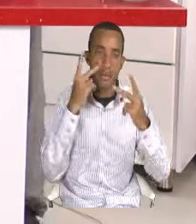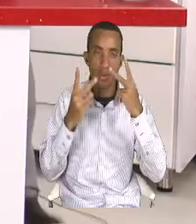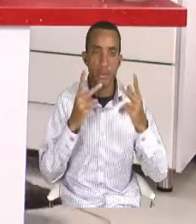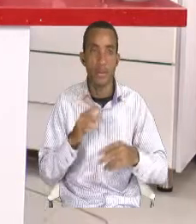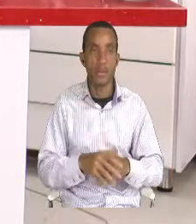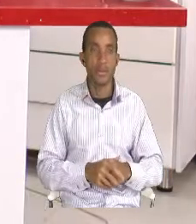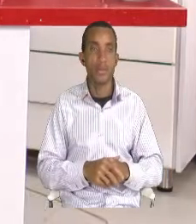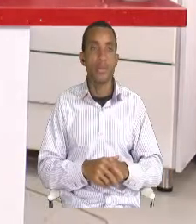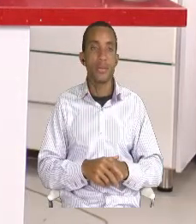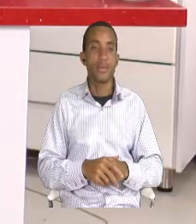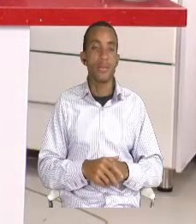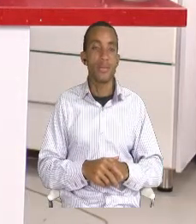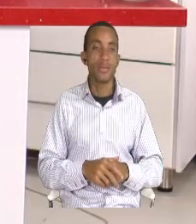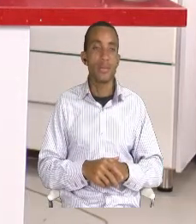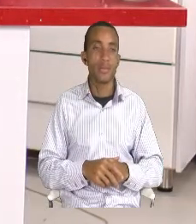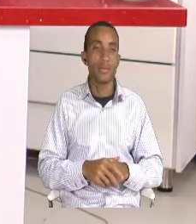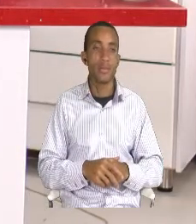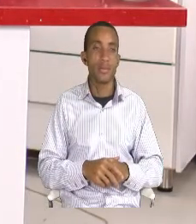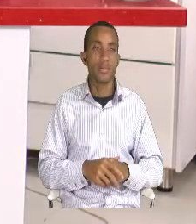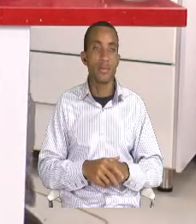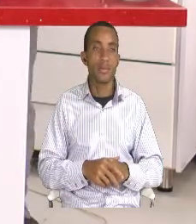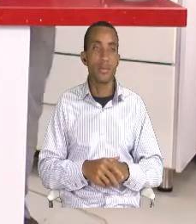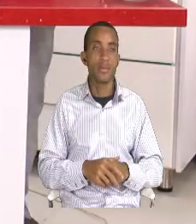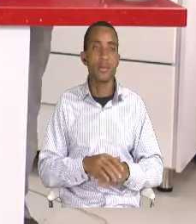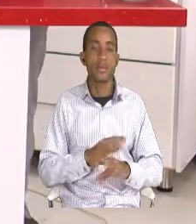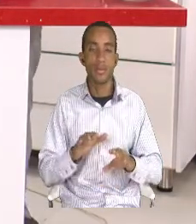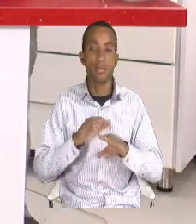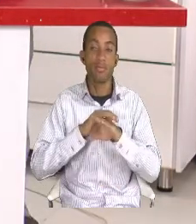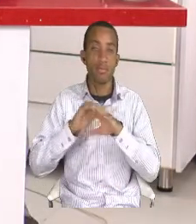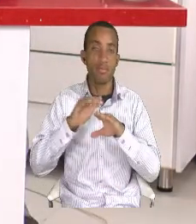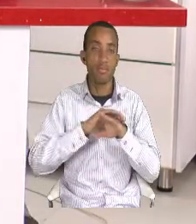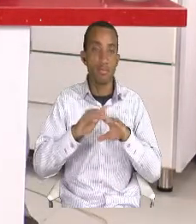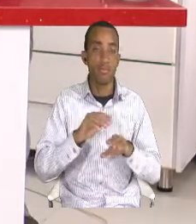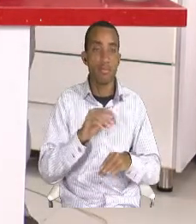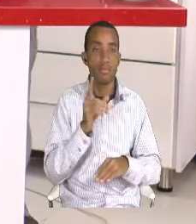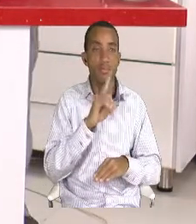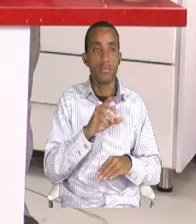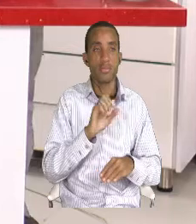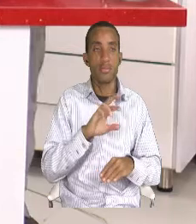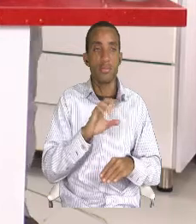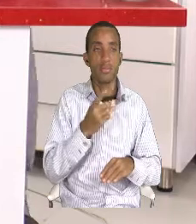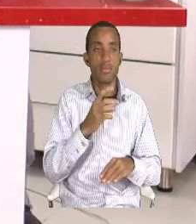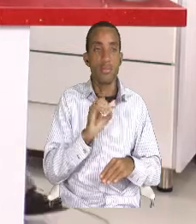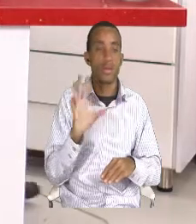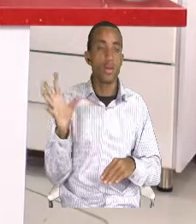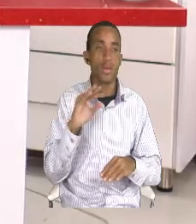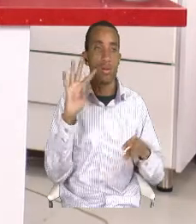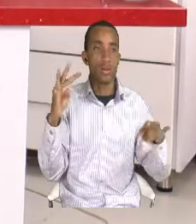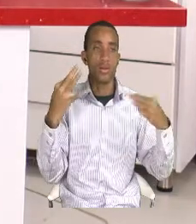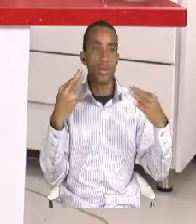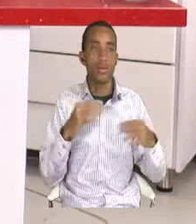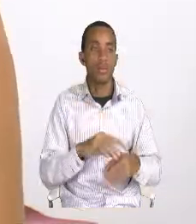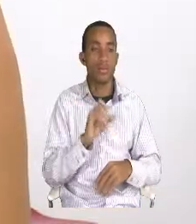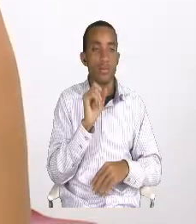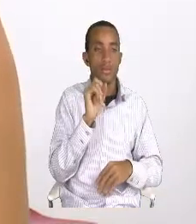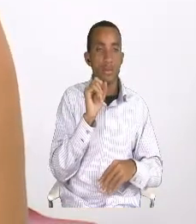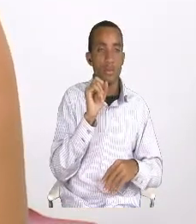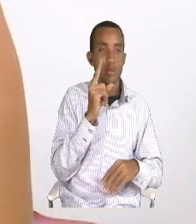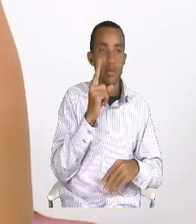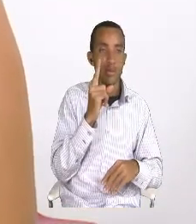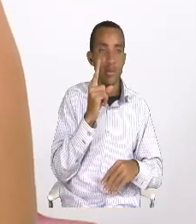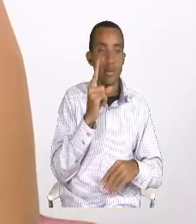retirar esto por acá. Tengo que hacerles una invitación a ti, Emperatriz, a ti, Sergio, y a todos los televidentes en Barranca Bermeja, porque el primer programa de salud a